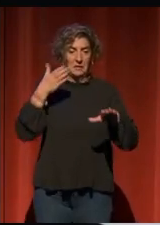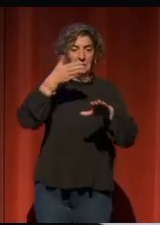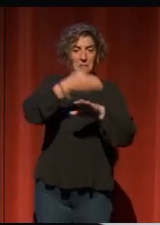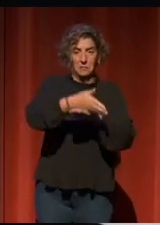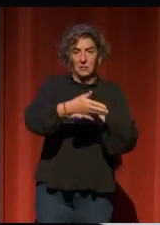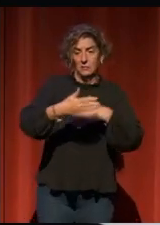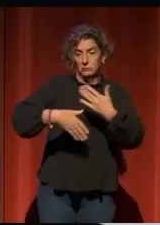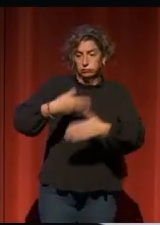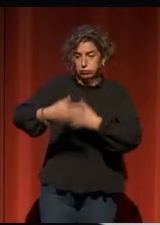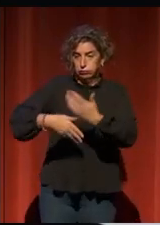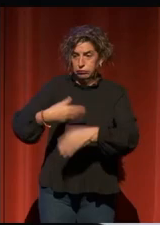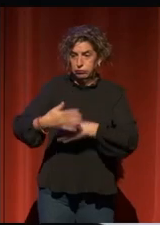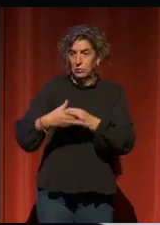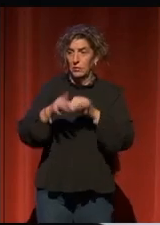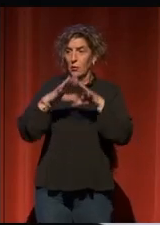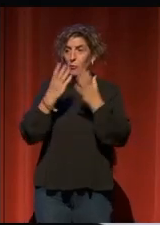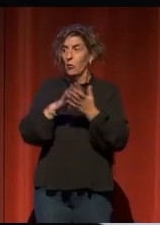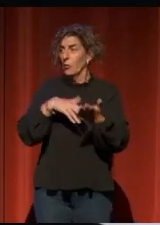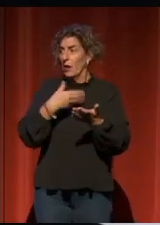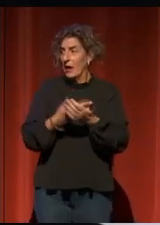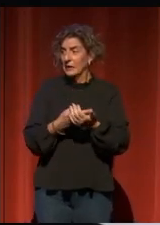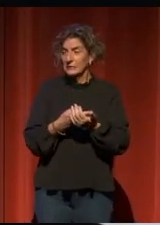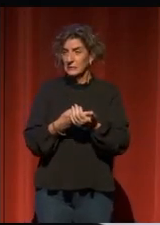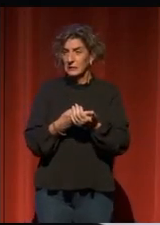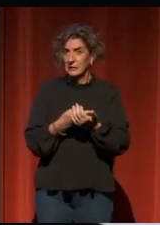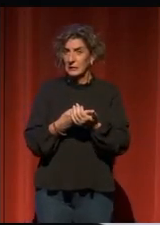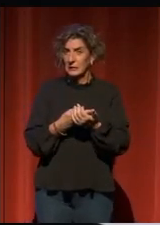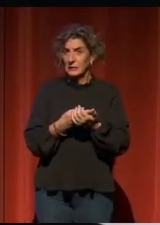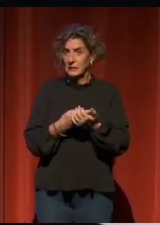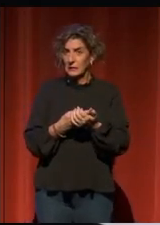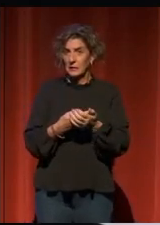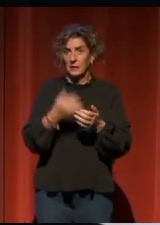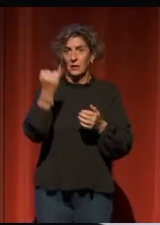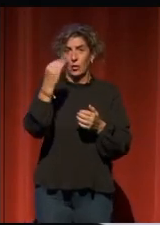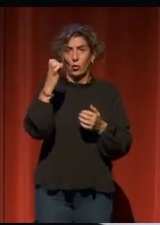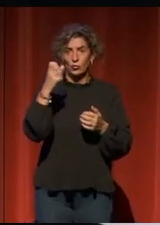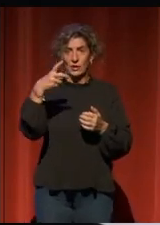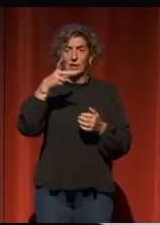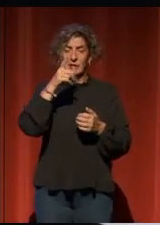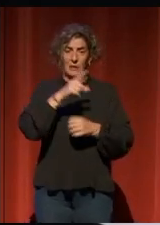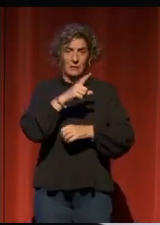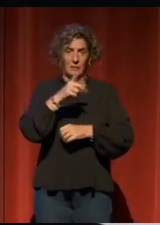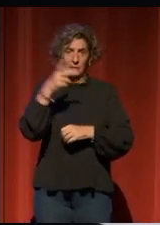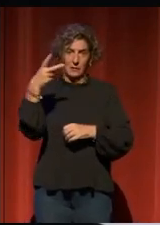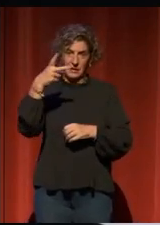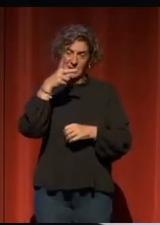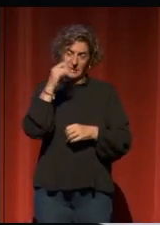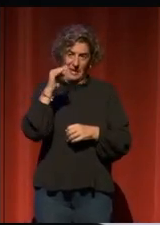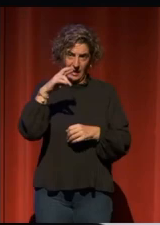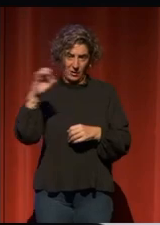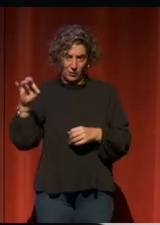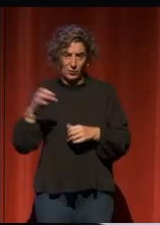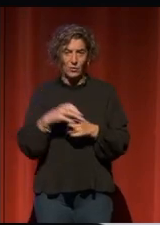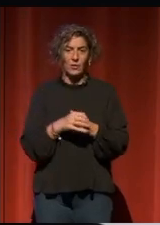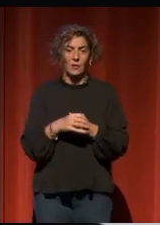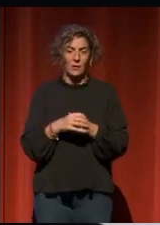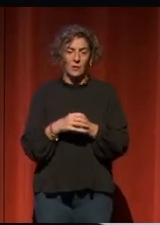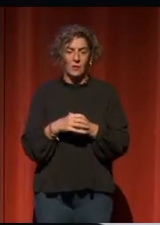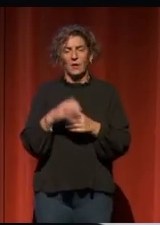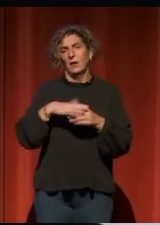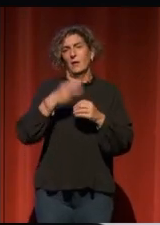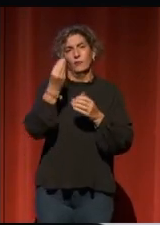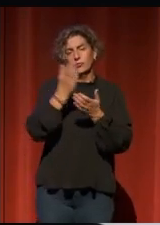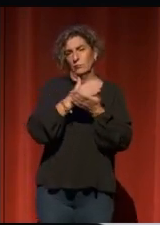lento. Frecuenté a Vicente Aleixandre, a José Hierro, a Caballero Bonal, a Claudio Rodríguez y tantos